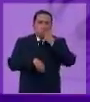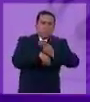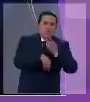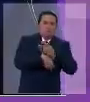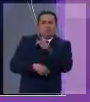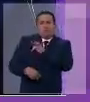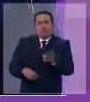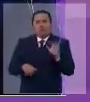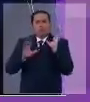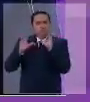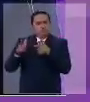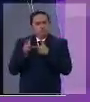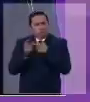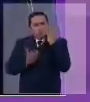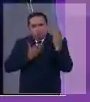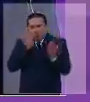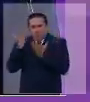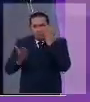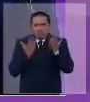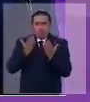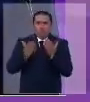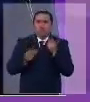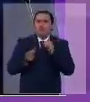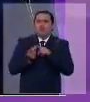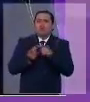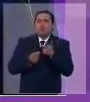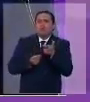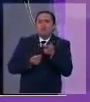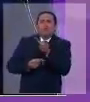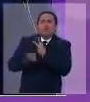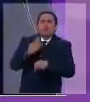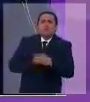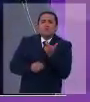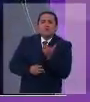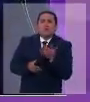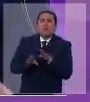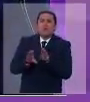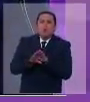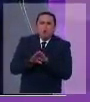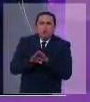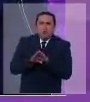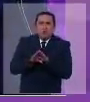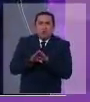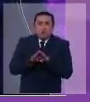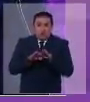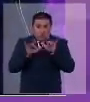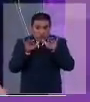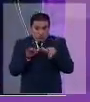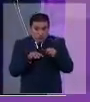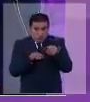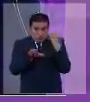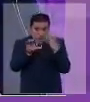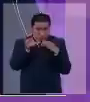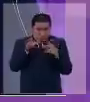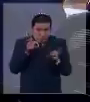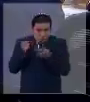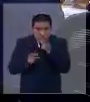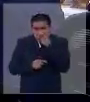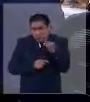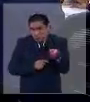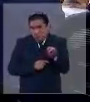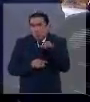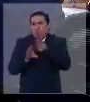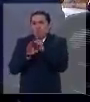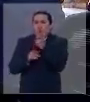ello, candidato? ¿De dónde van a salir? Porque es la otra pregunta que nos hacen todo el tiempo. ¿Qué buenas ideas? ¿De dónde va a salir ese dinero? El programa de estancias debe de costar más o